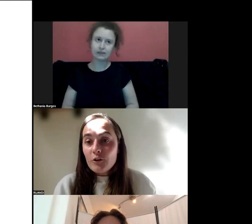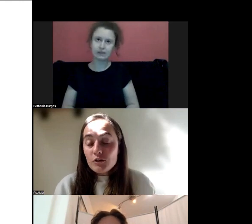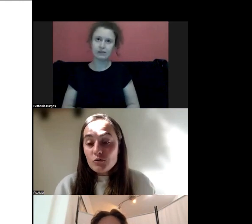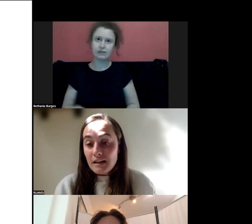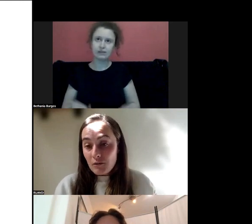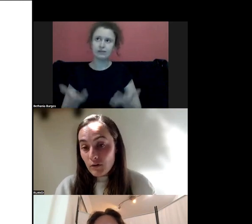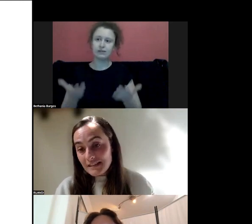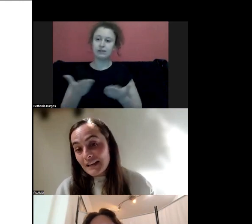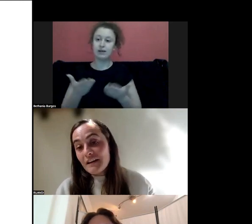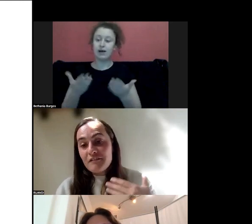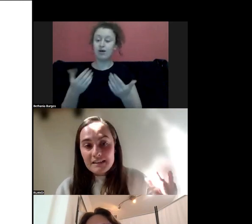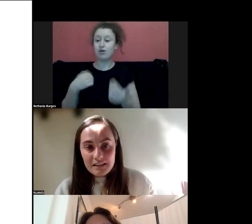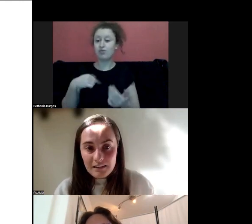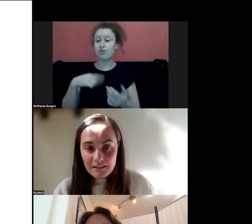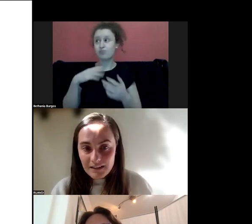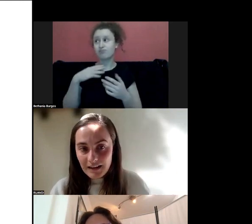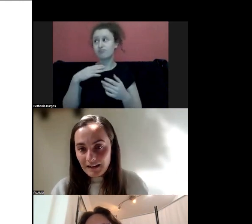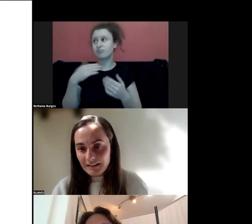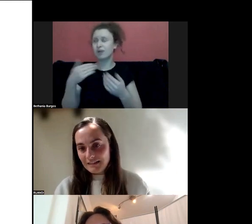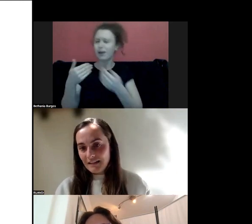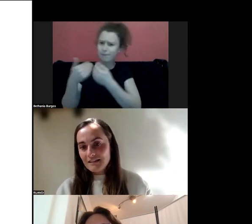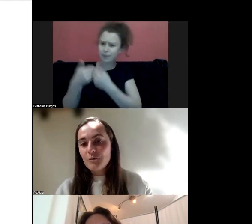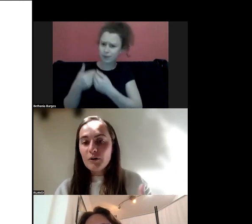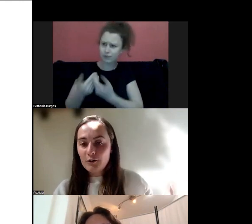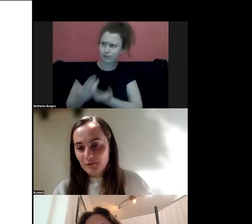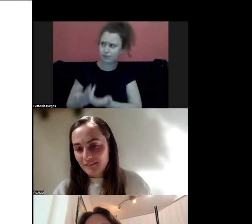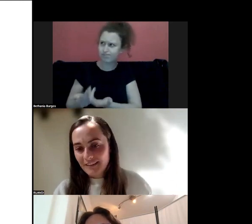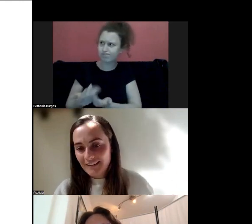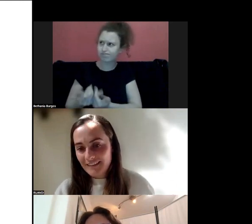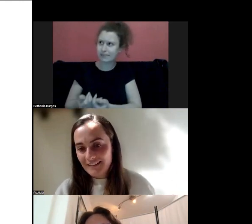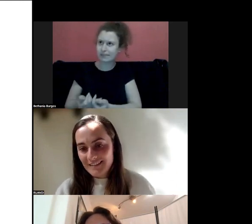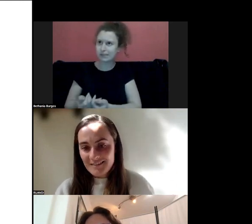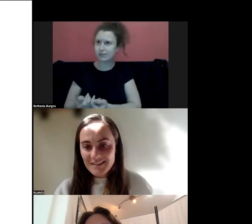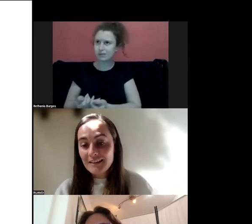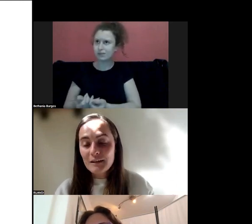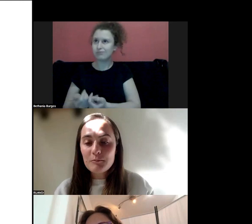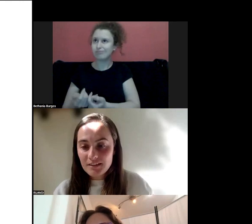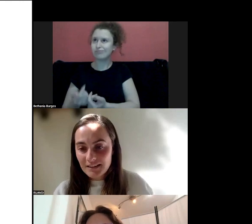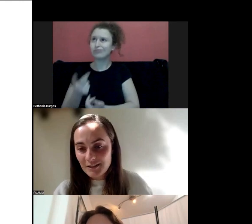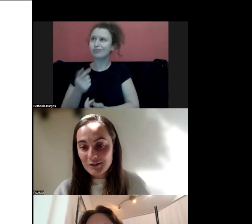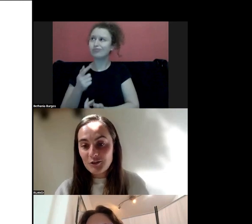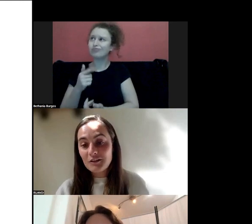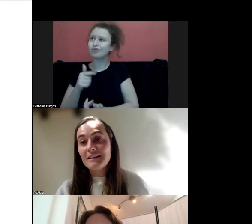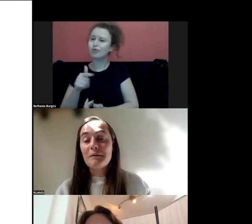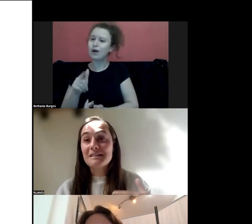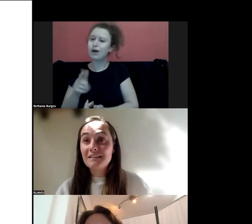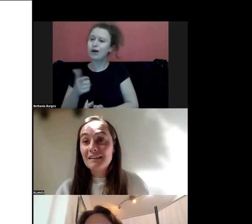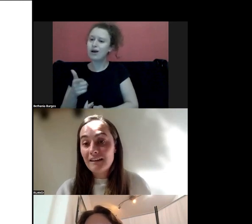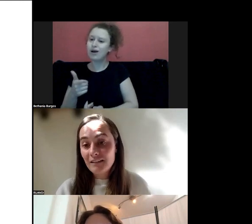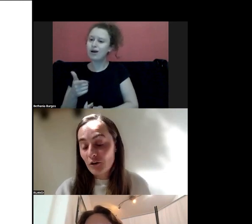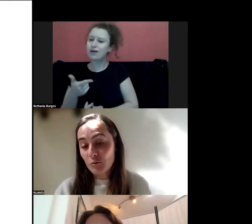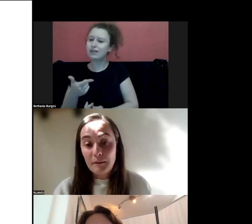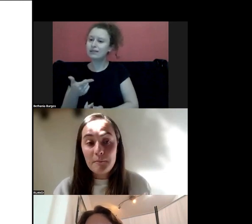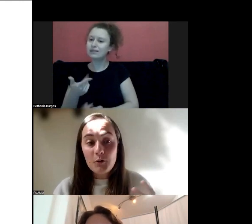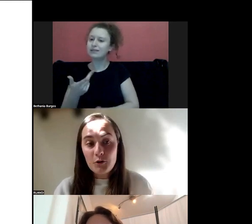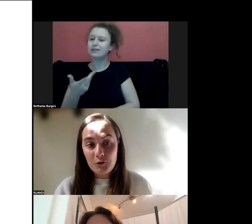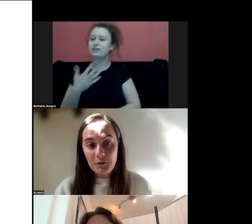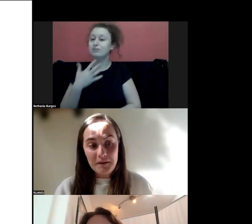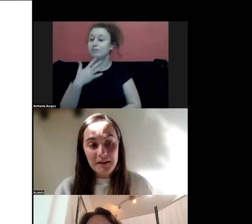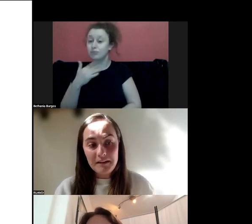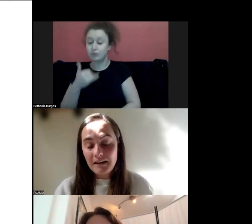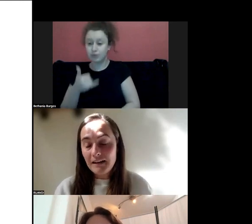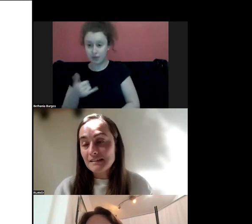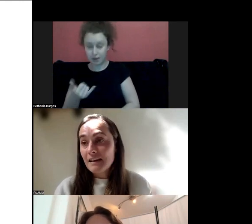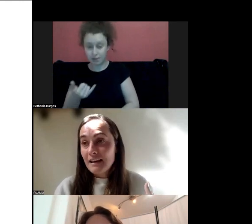si en realidad no es una salida fácil a la lactancia, decir, bueno, ya que tenemos esta situación de discapacidad, como